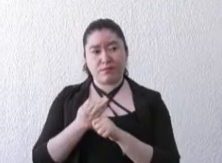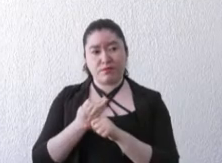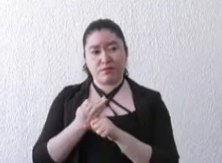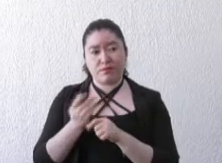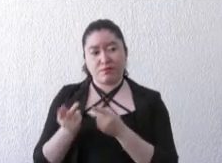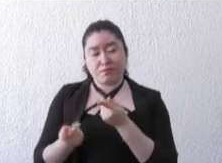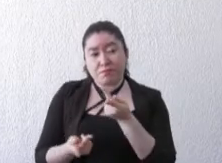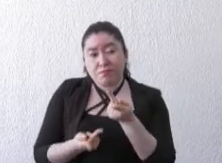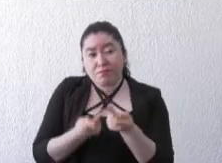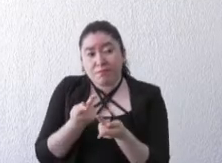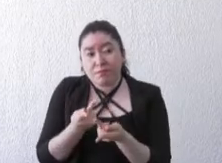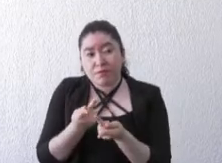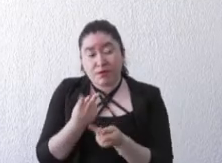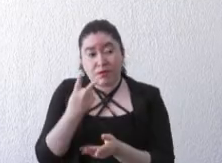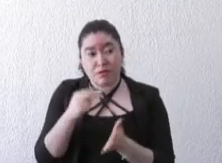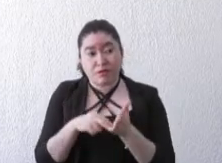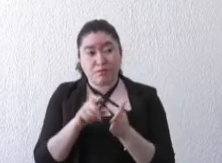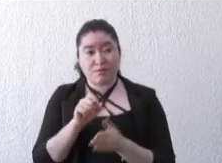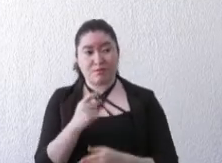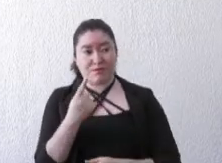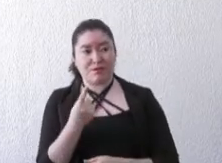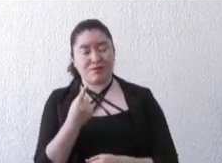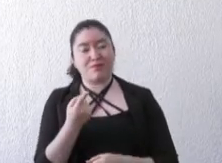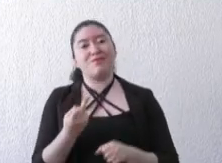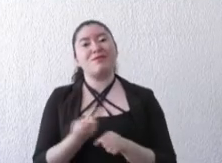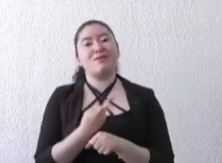para 2021 en relación al manejo de la pandemia.